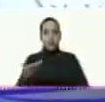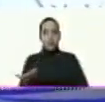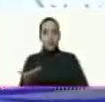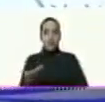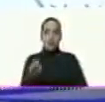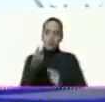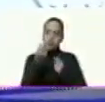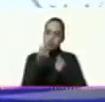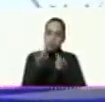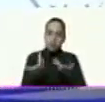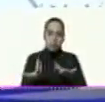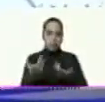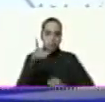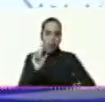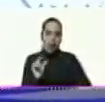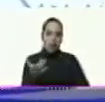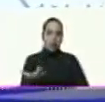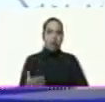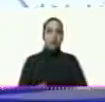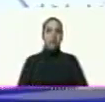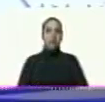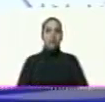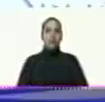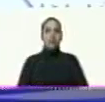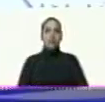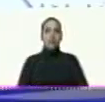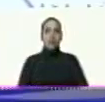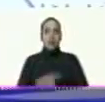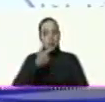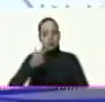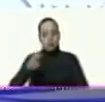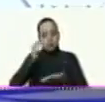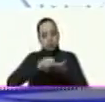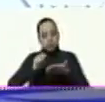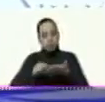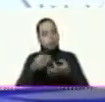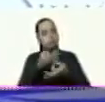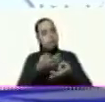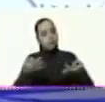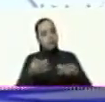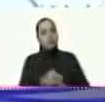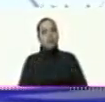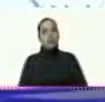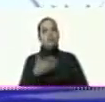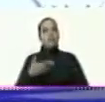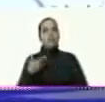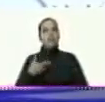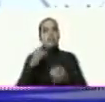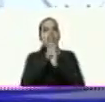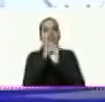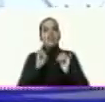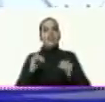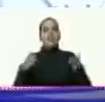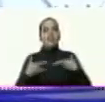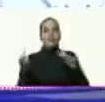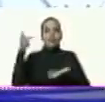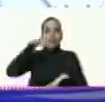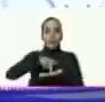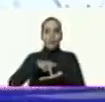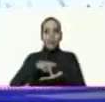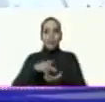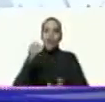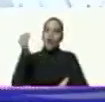precio y con autores de muchísima calidad. De manera tal que me siento feliz de poder estar en este lugar, feliz de estar una vez más